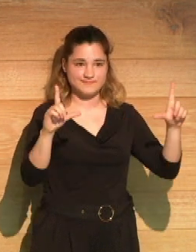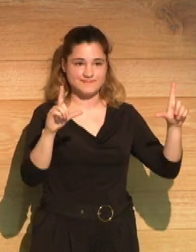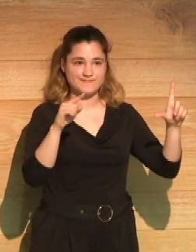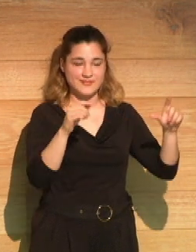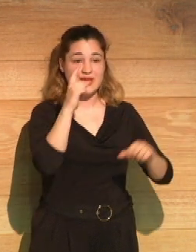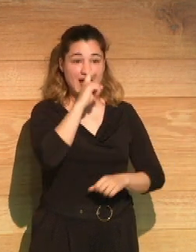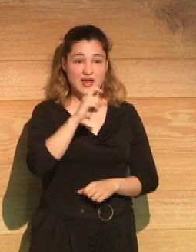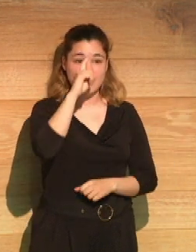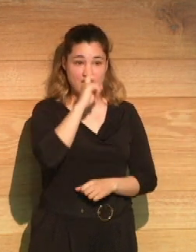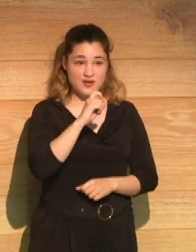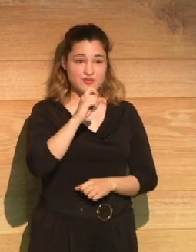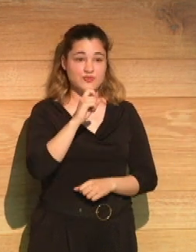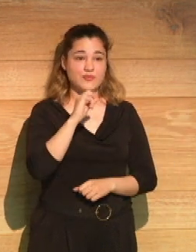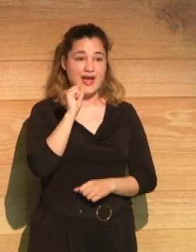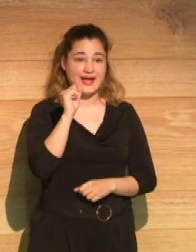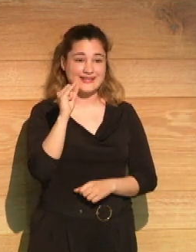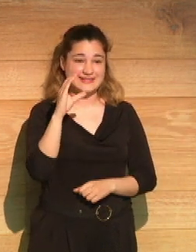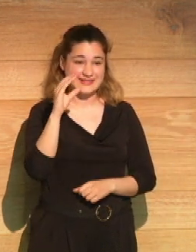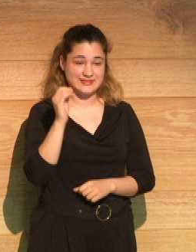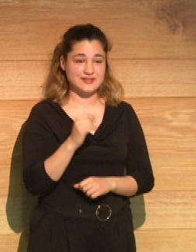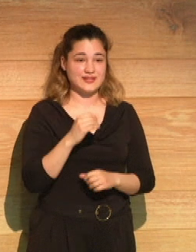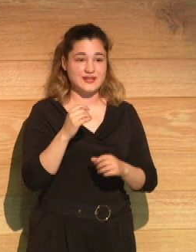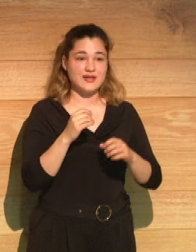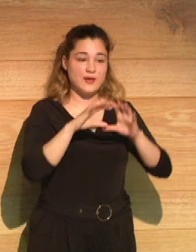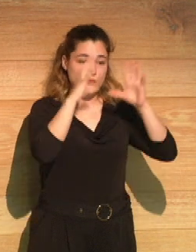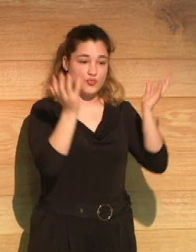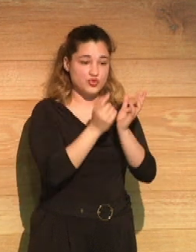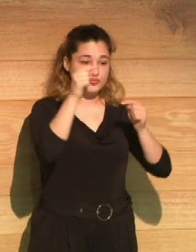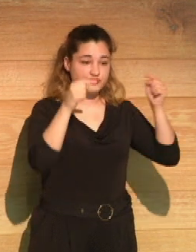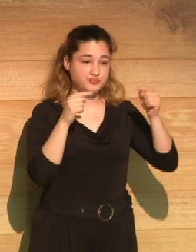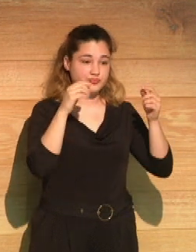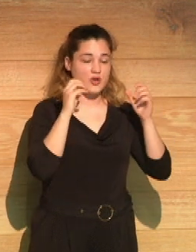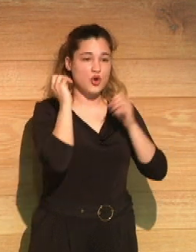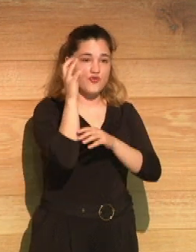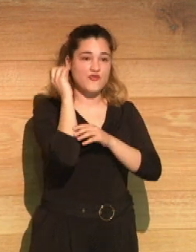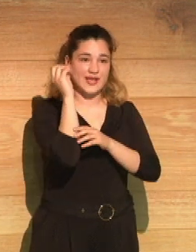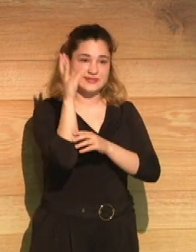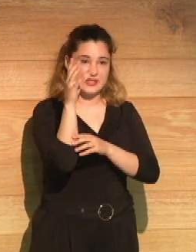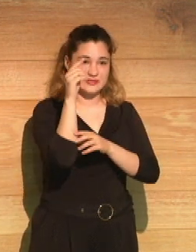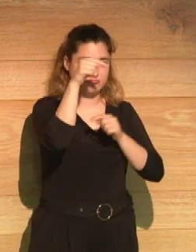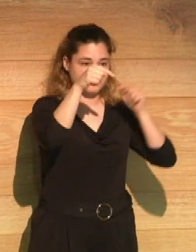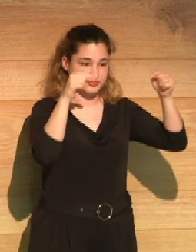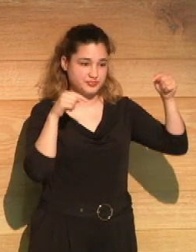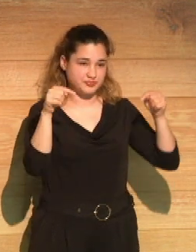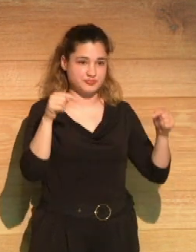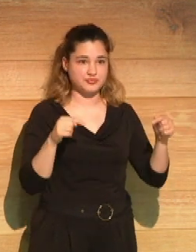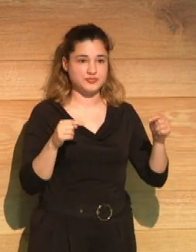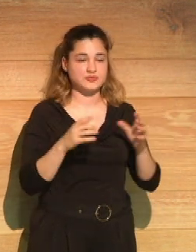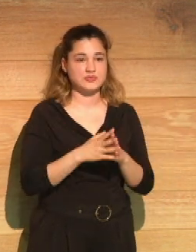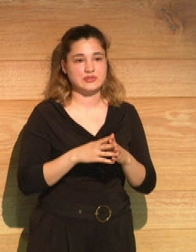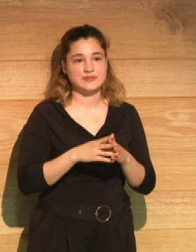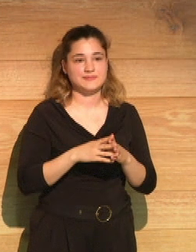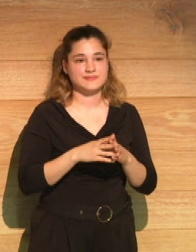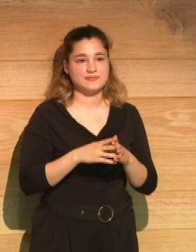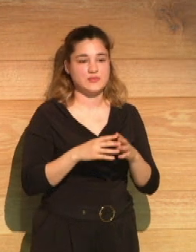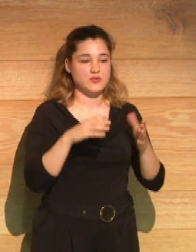Cada año ICEE organiza su conferencia anual en diferentes partes del mundo. Es decir, cada año viajamos y nos encontramos con